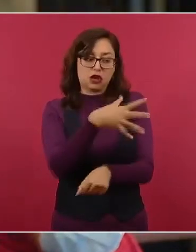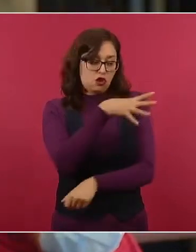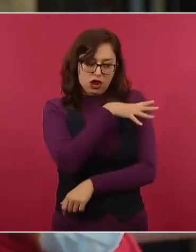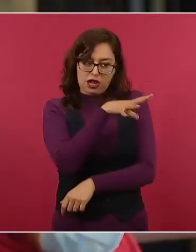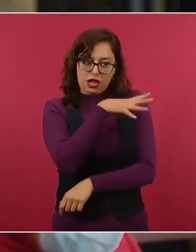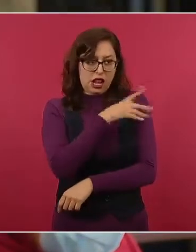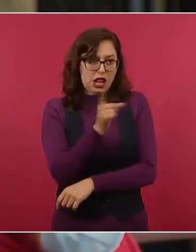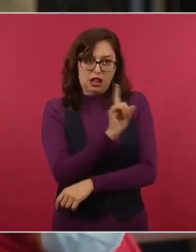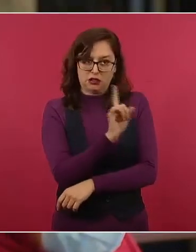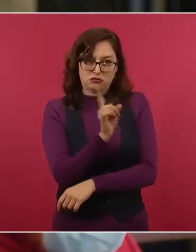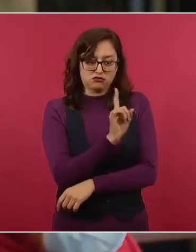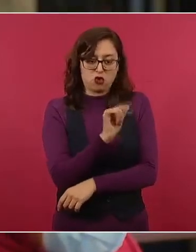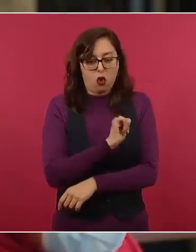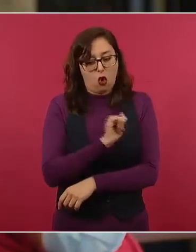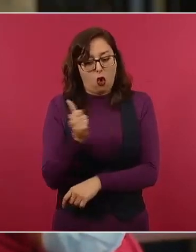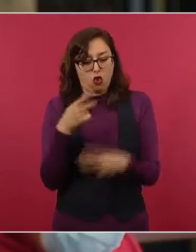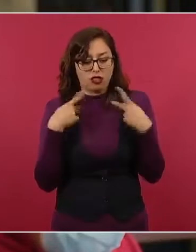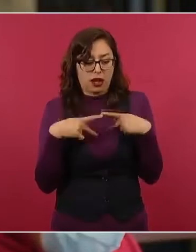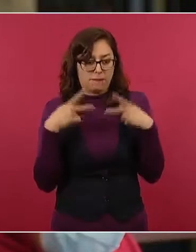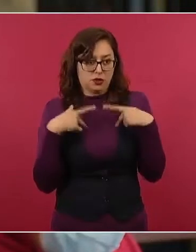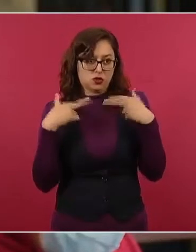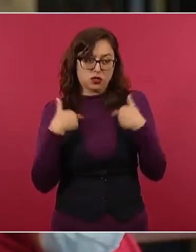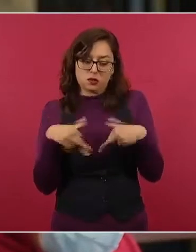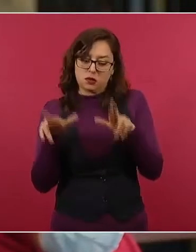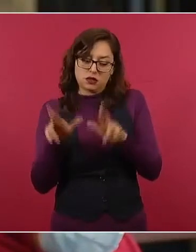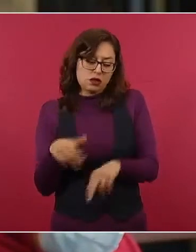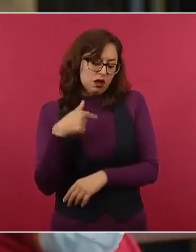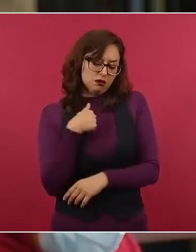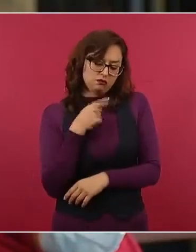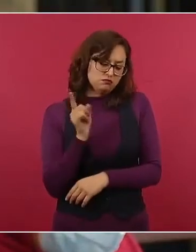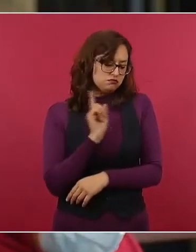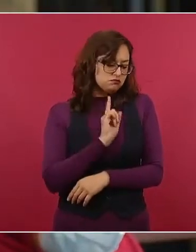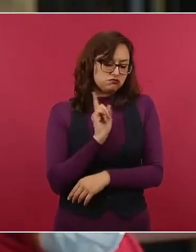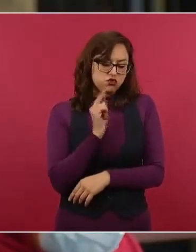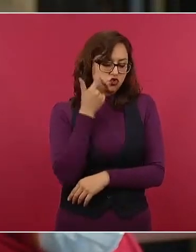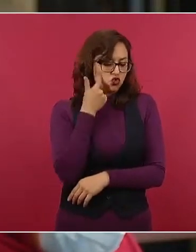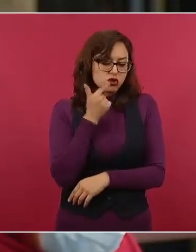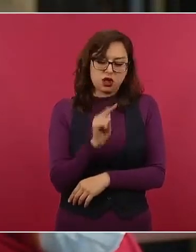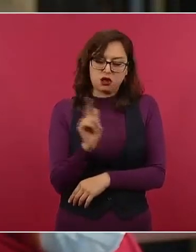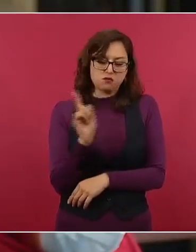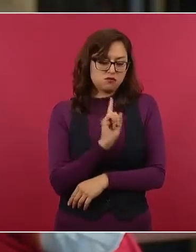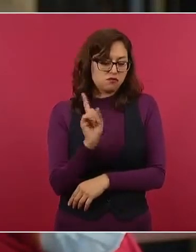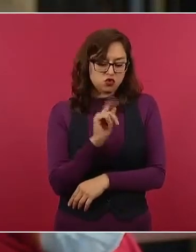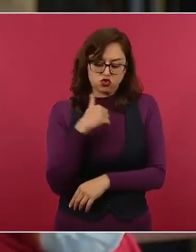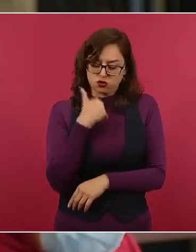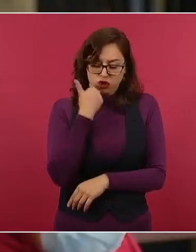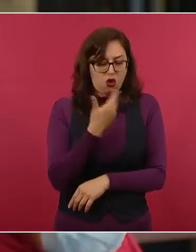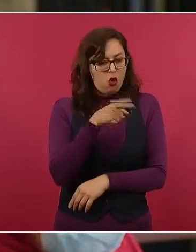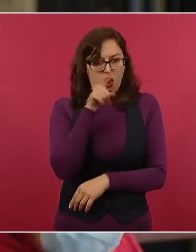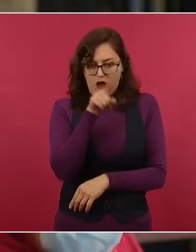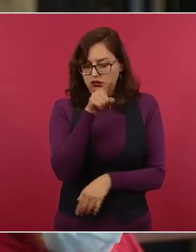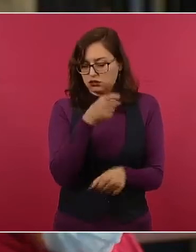2 años es lo mismo que me ha ofrecido incluso el ahora su secretario Arellano y no se resuelve. Y lo